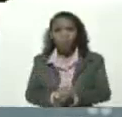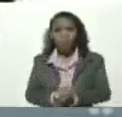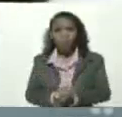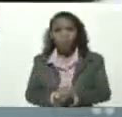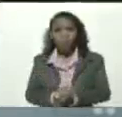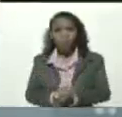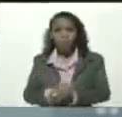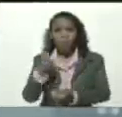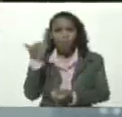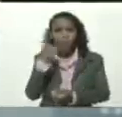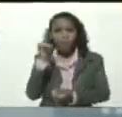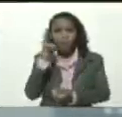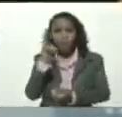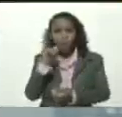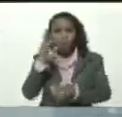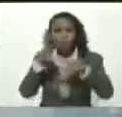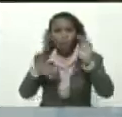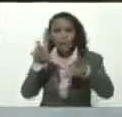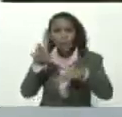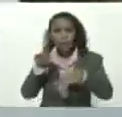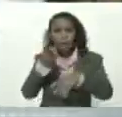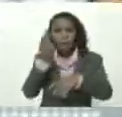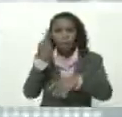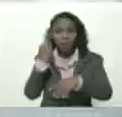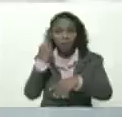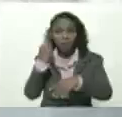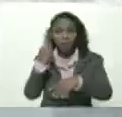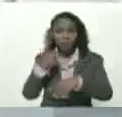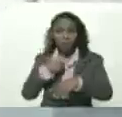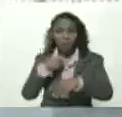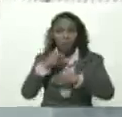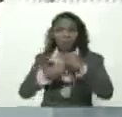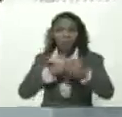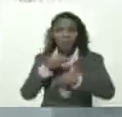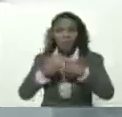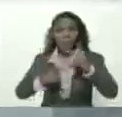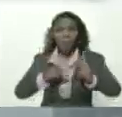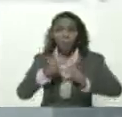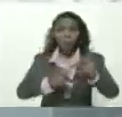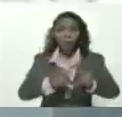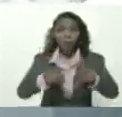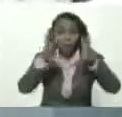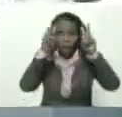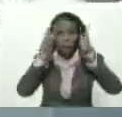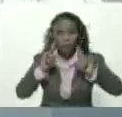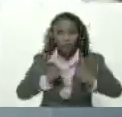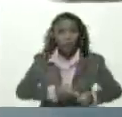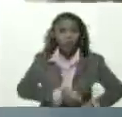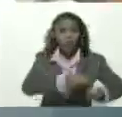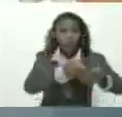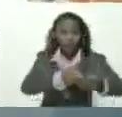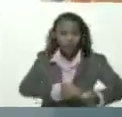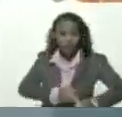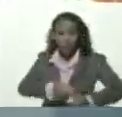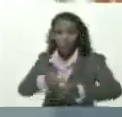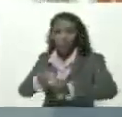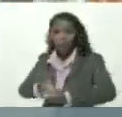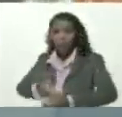El sábado 13, ayer, les comento que hicimos el proceso de desinfección